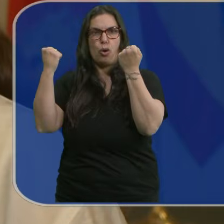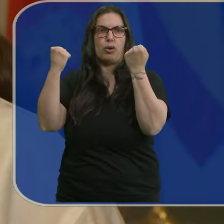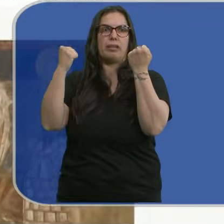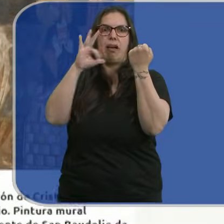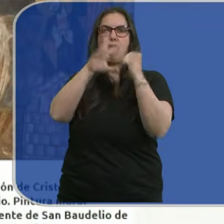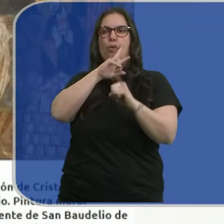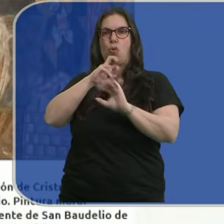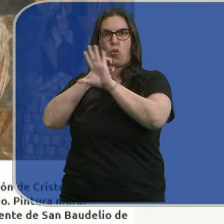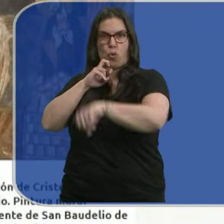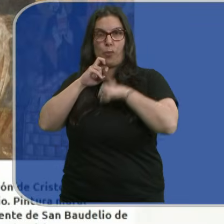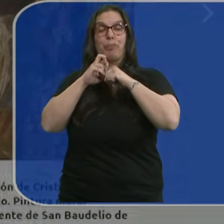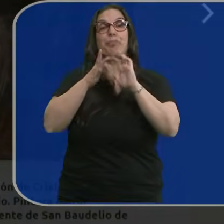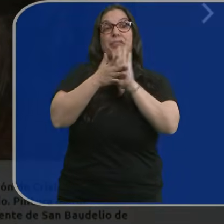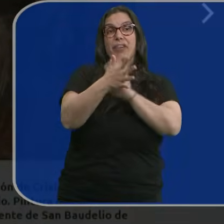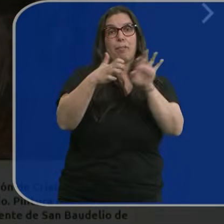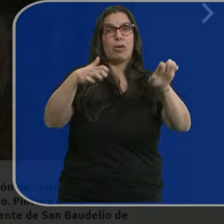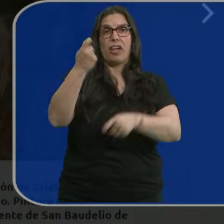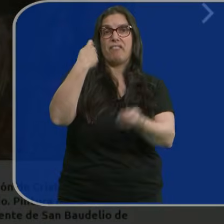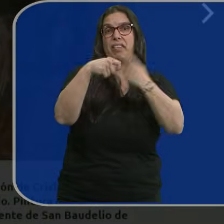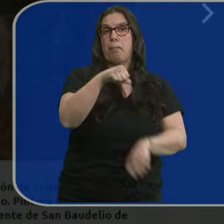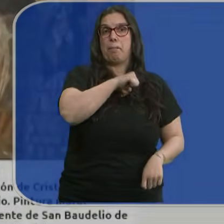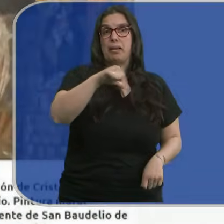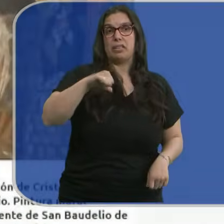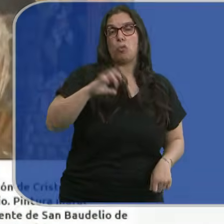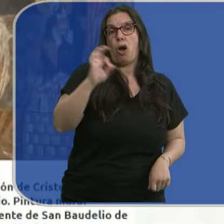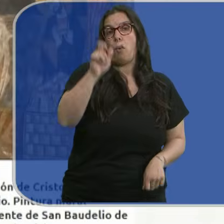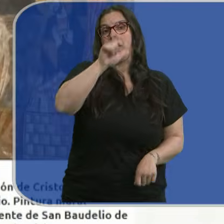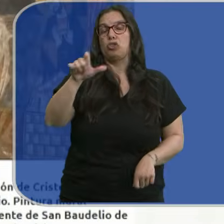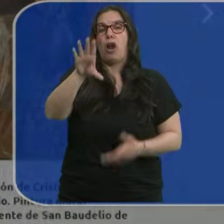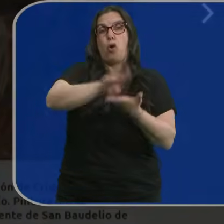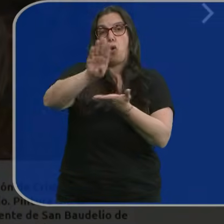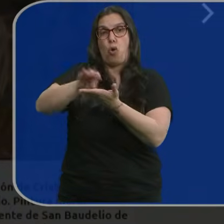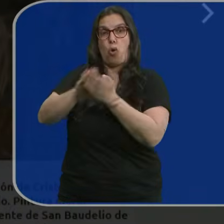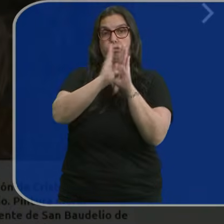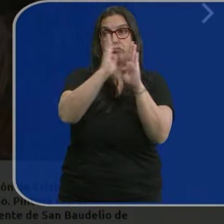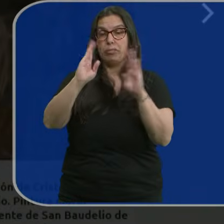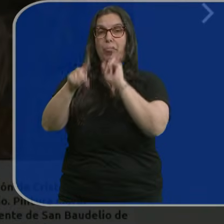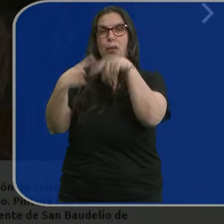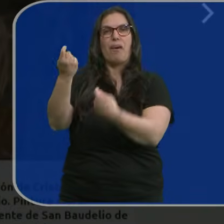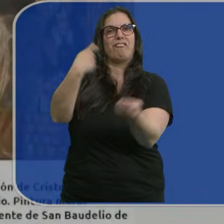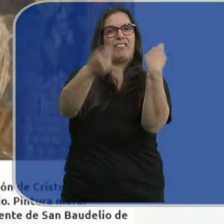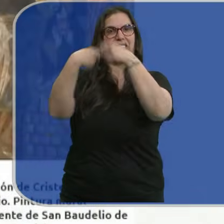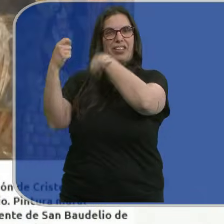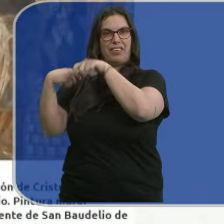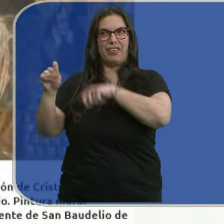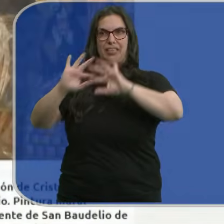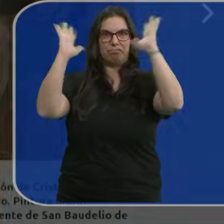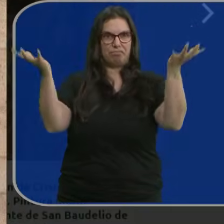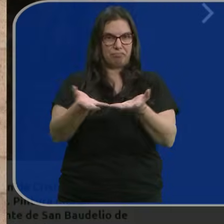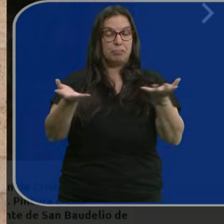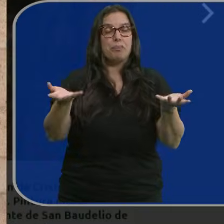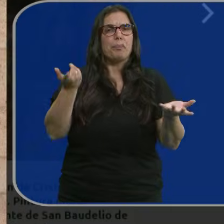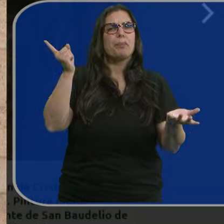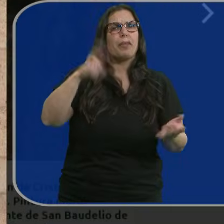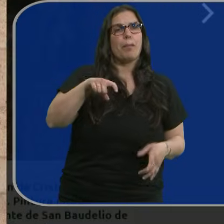se preservan. Es decir, la mayoría se vendieron a particulares o coleccionistas que posteriormente las comercializaron internacionalmente,